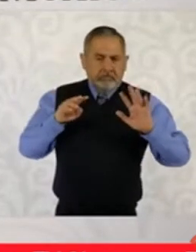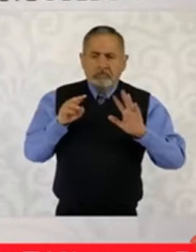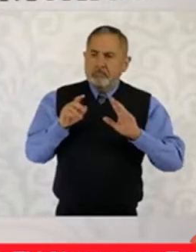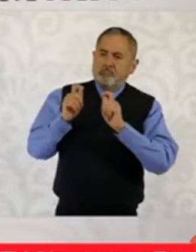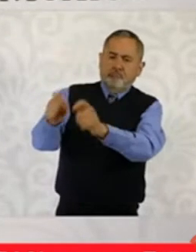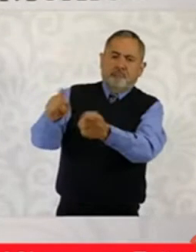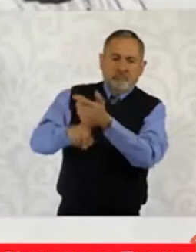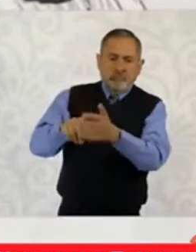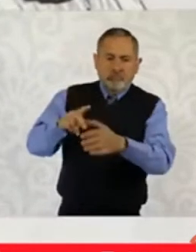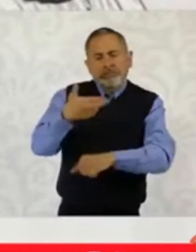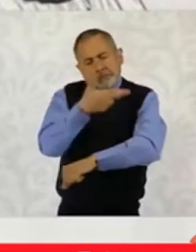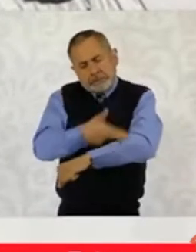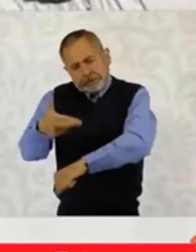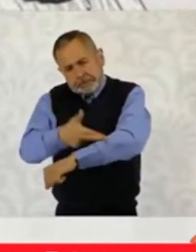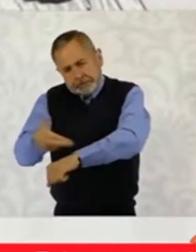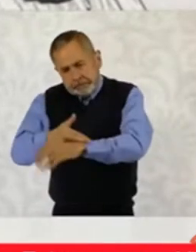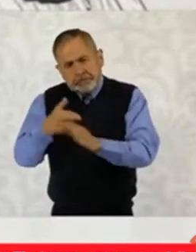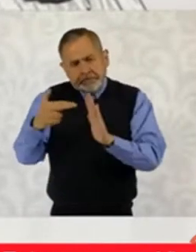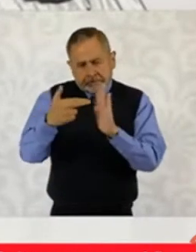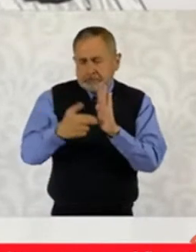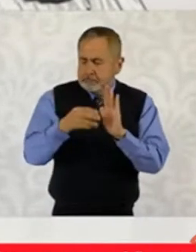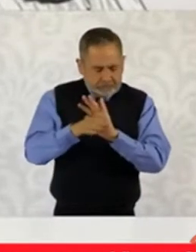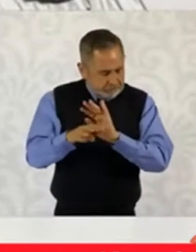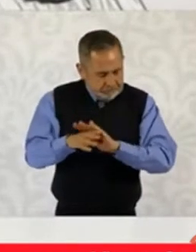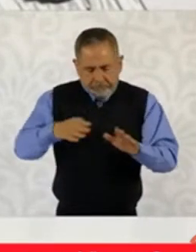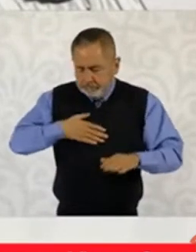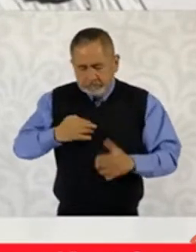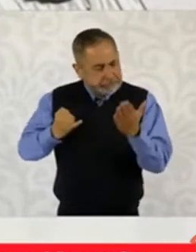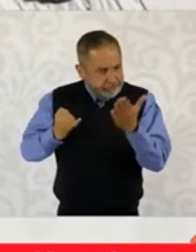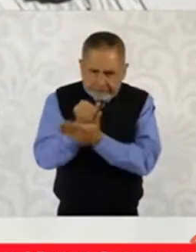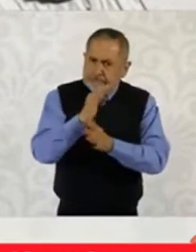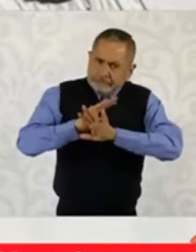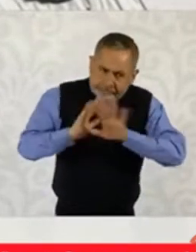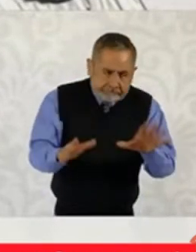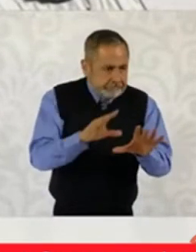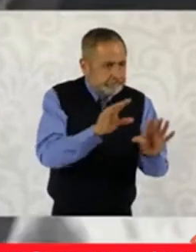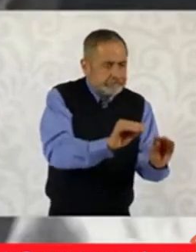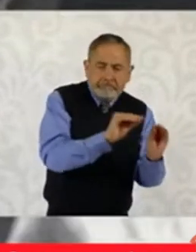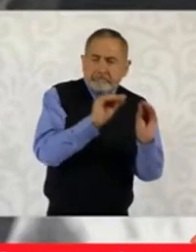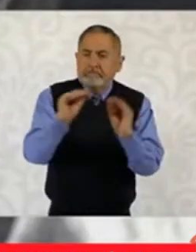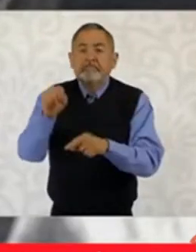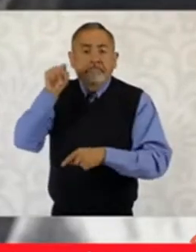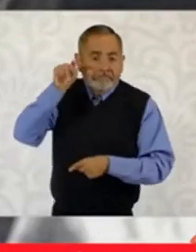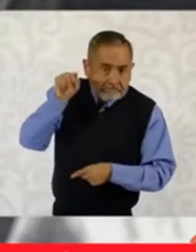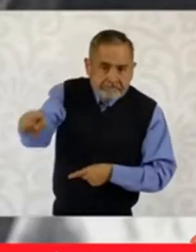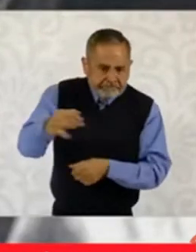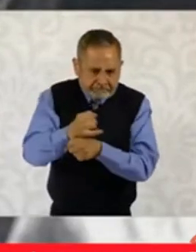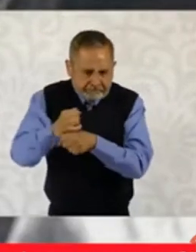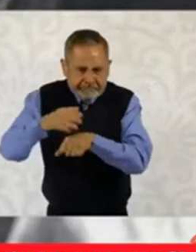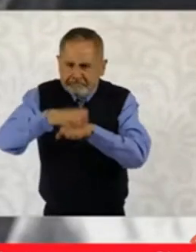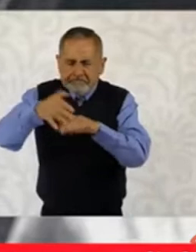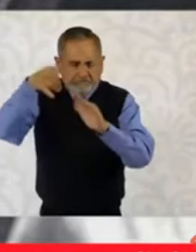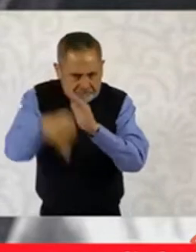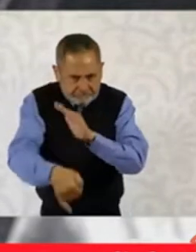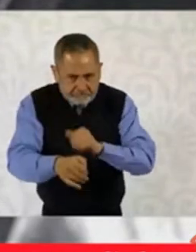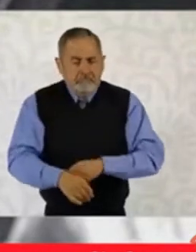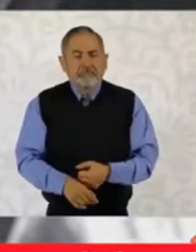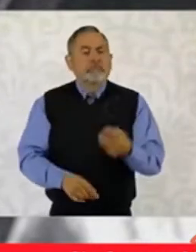esto tiene sus propias normatividades, la investigación profunda de este caso. 3,